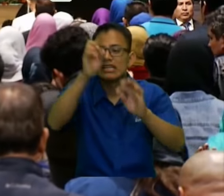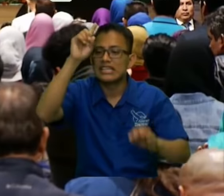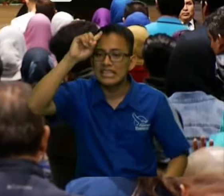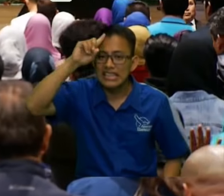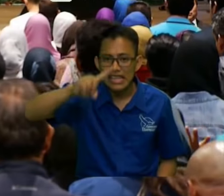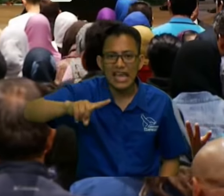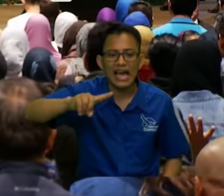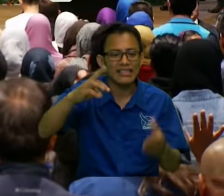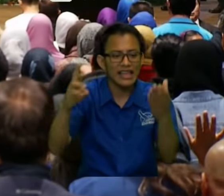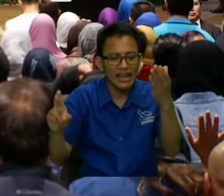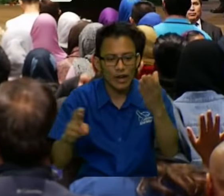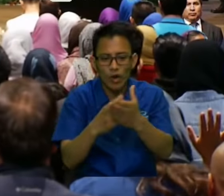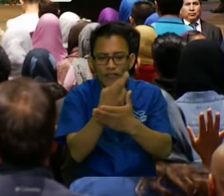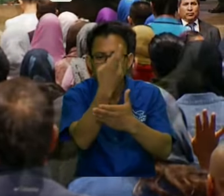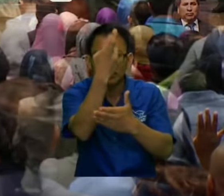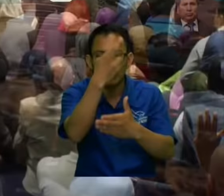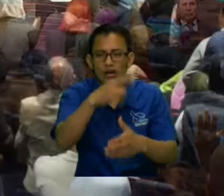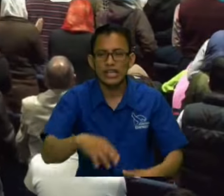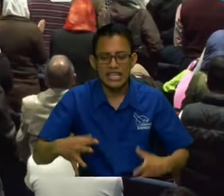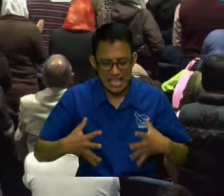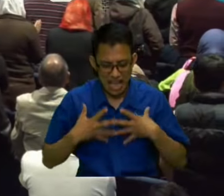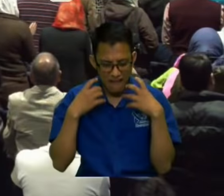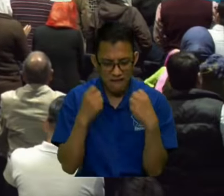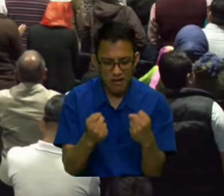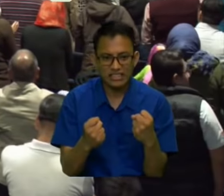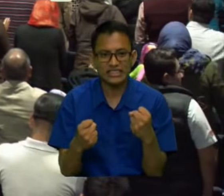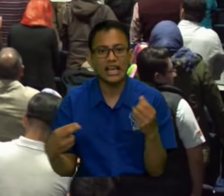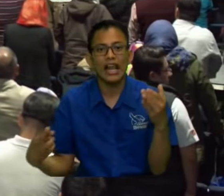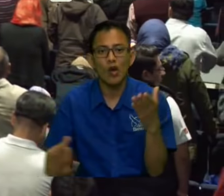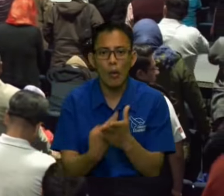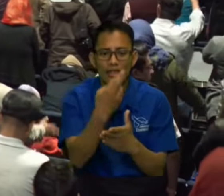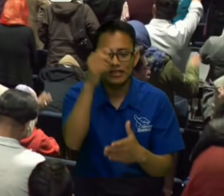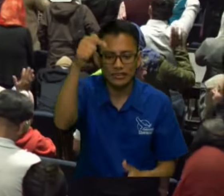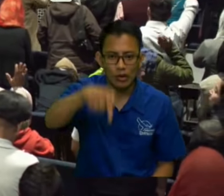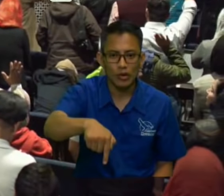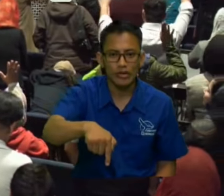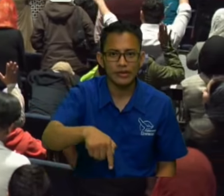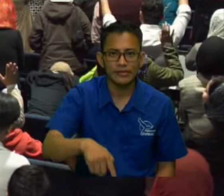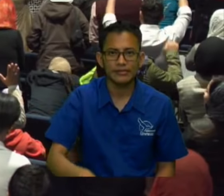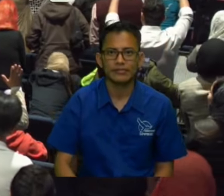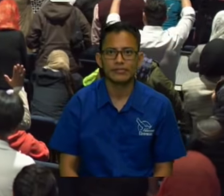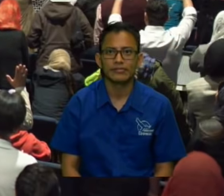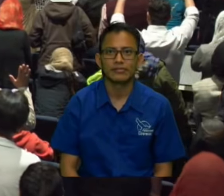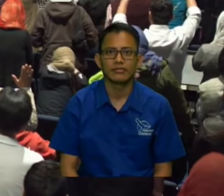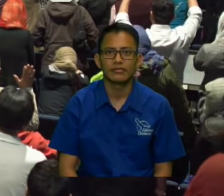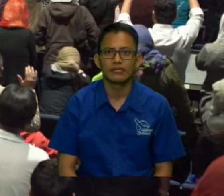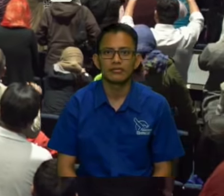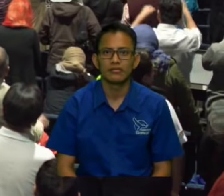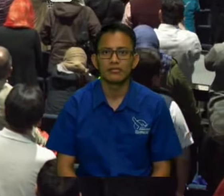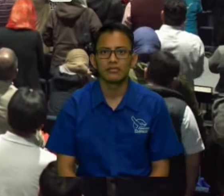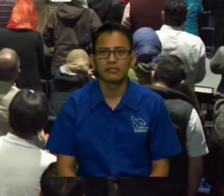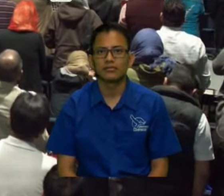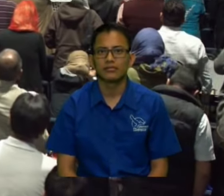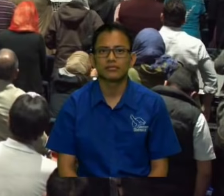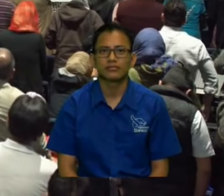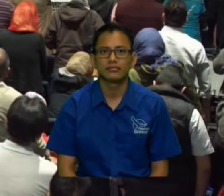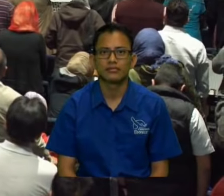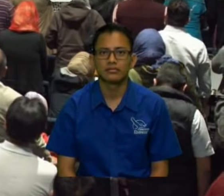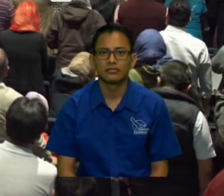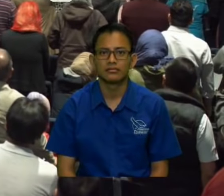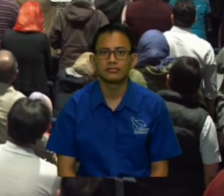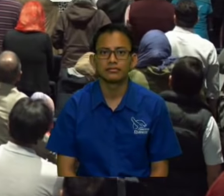día de renovación. Que tus fuerzas sean renovadas hoy. Ahorita voy a orar por los hermanos, pero quiero dejar